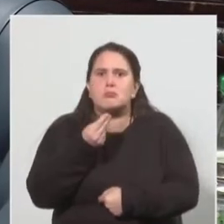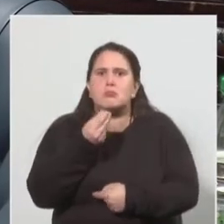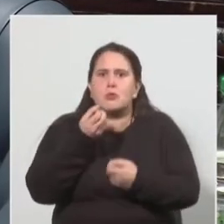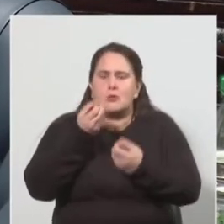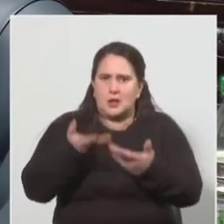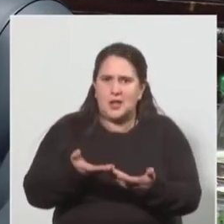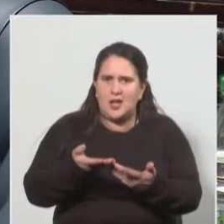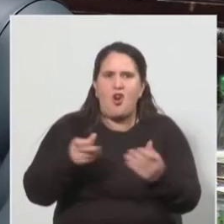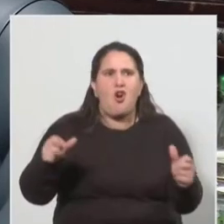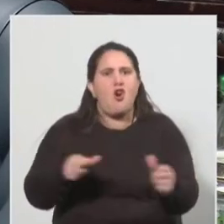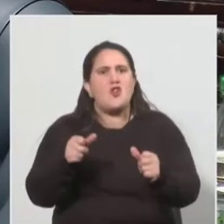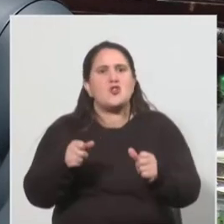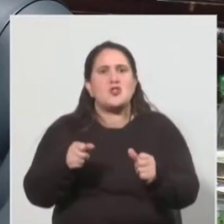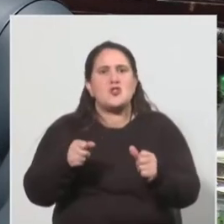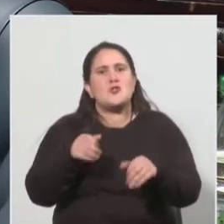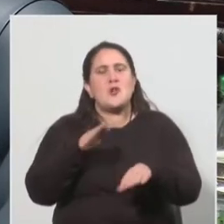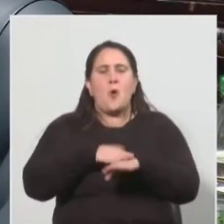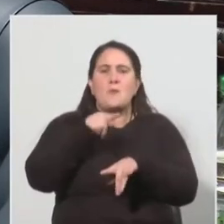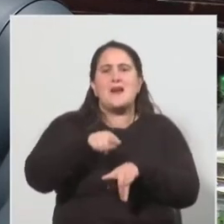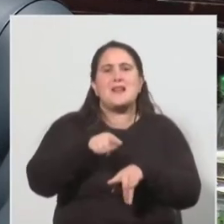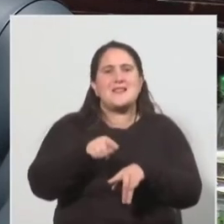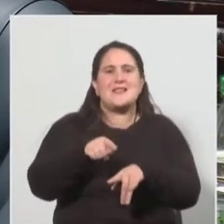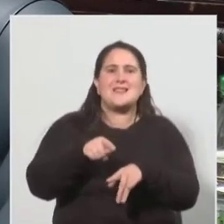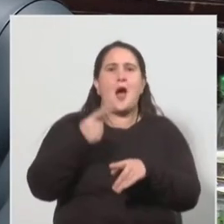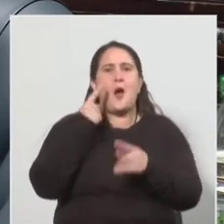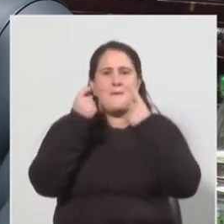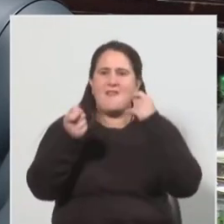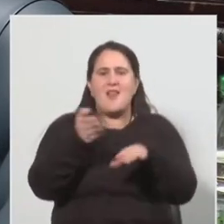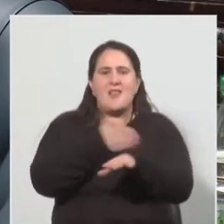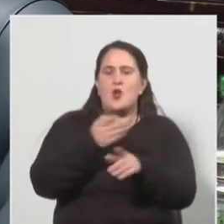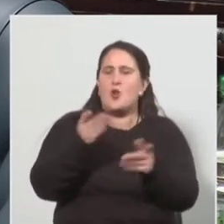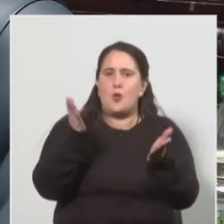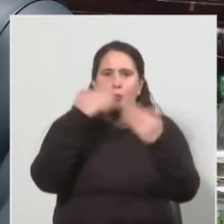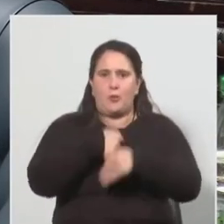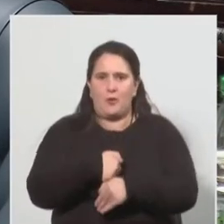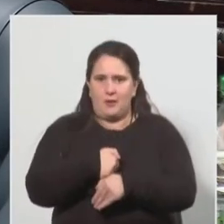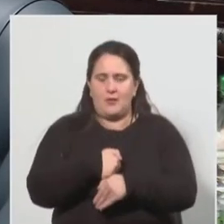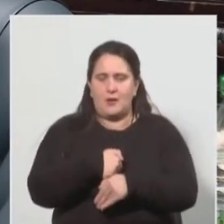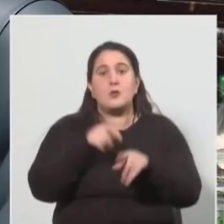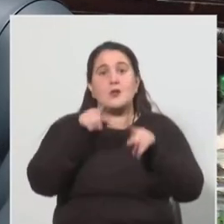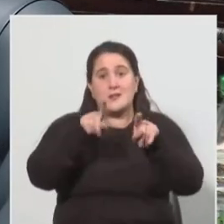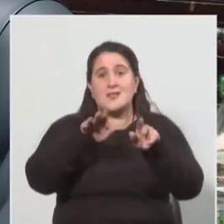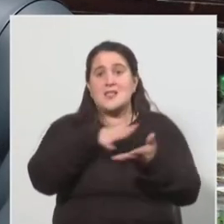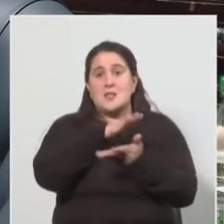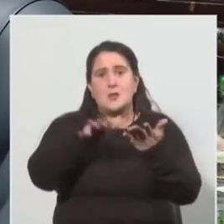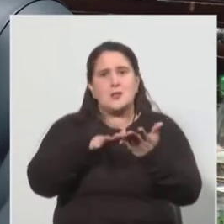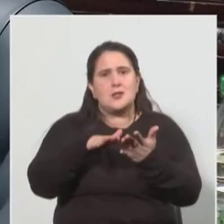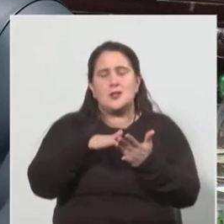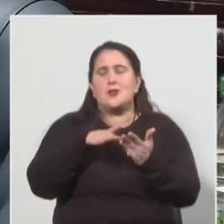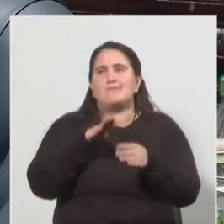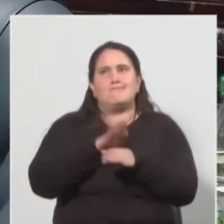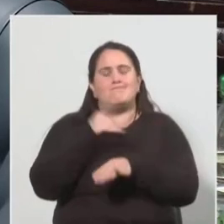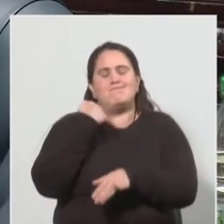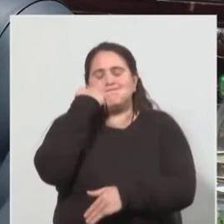que impidieron evitar un evento que todos podemos coincidir es bochornoso,